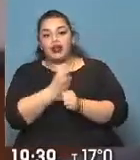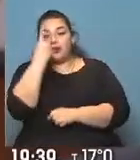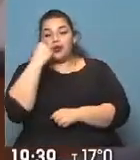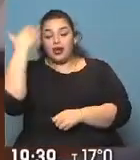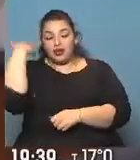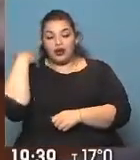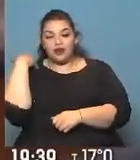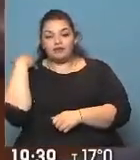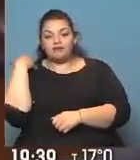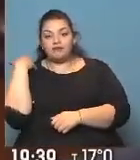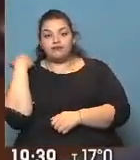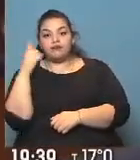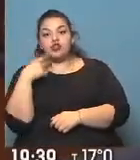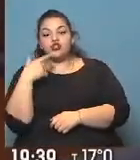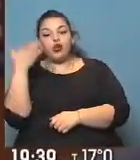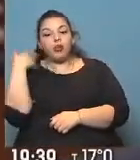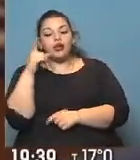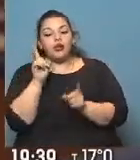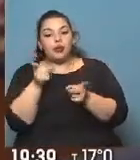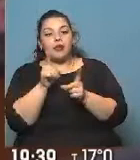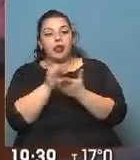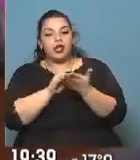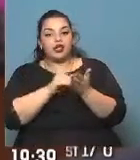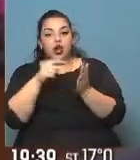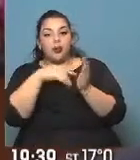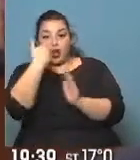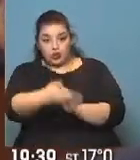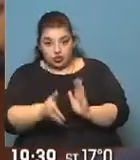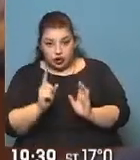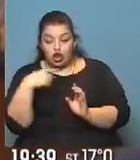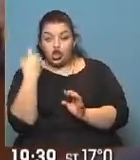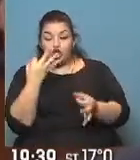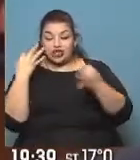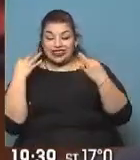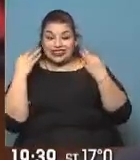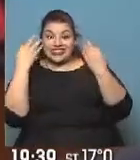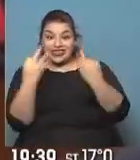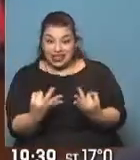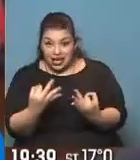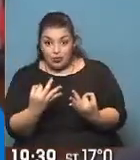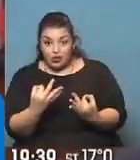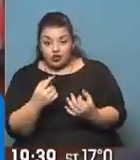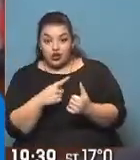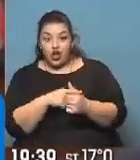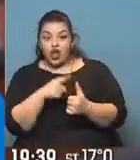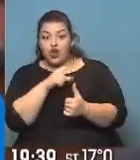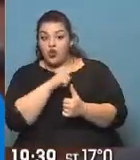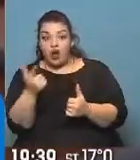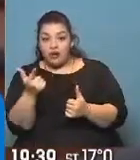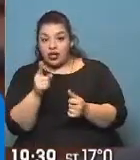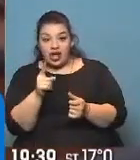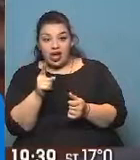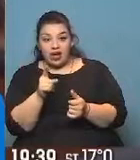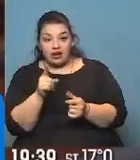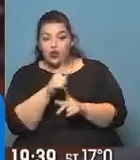fui ministro en la provincia de buenos aires cuando nosotros llegamos no existían ni siquiera un censo